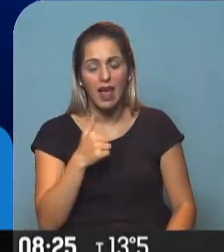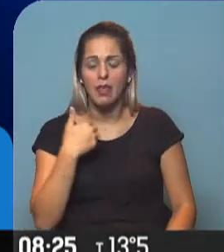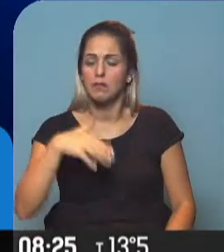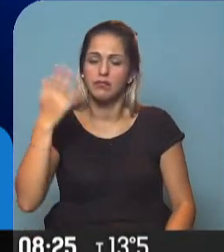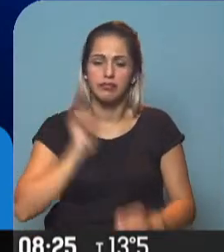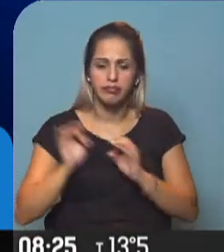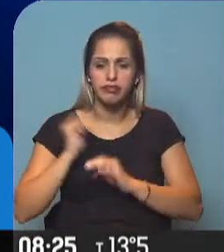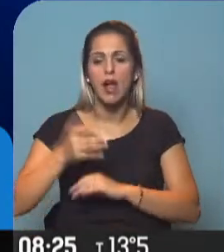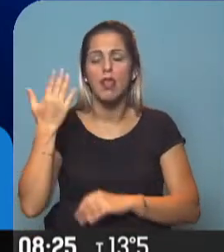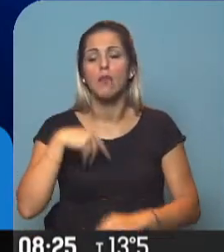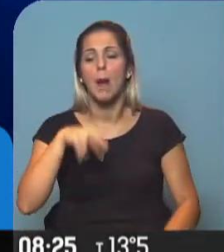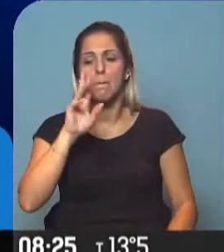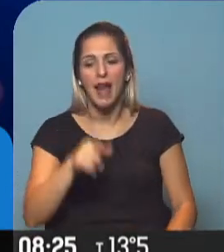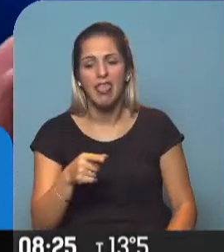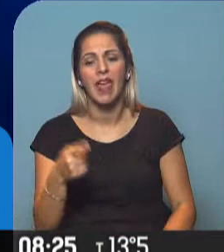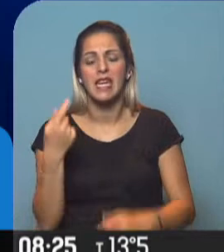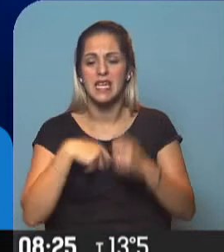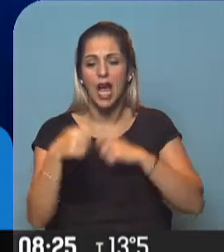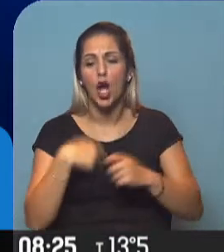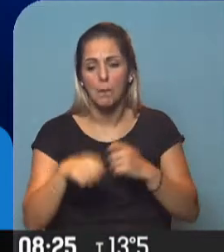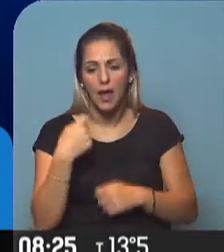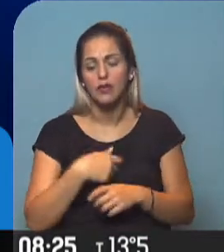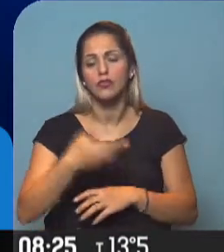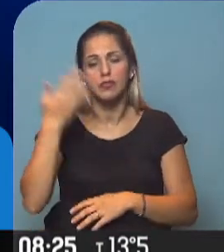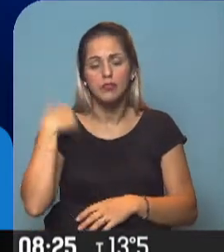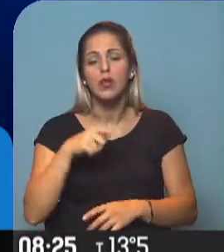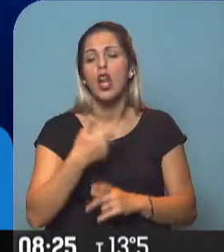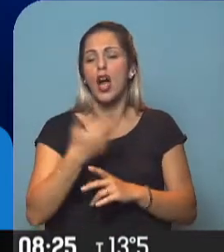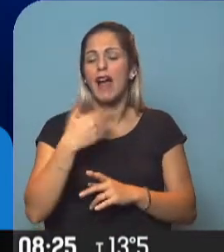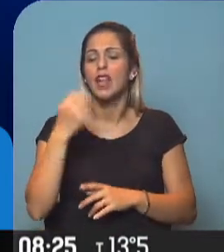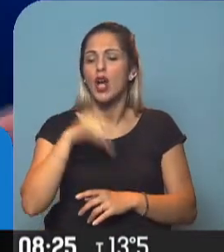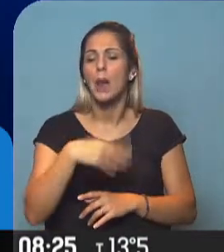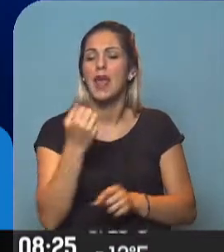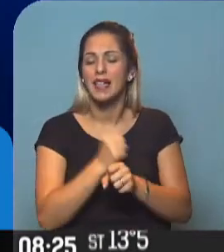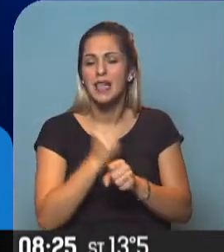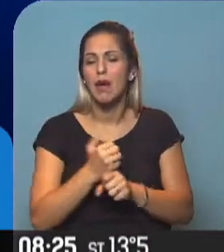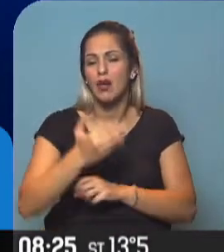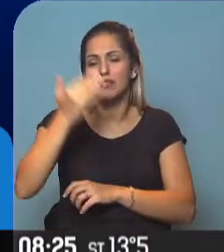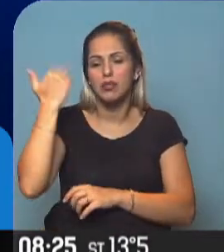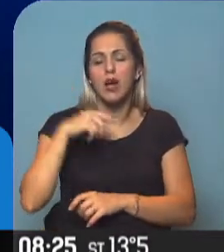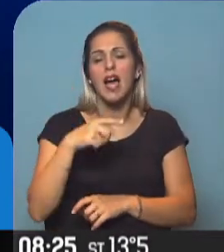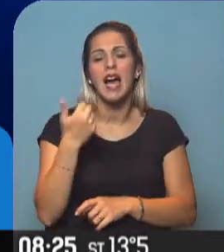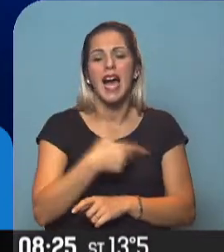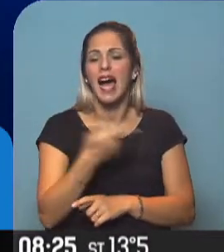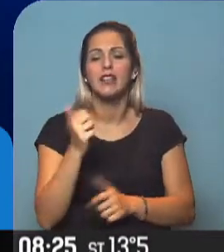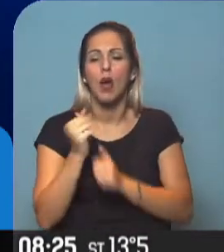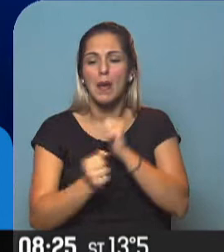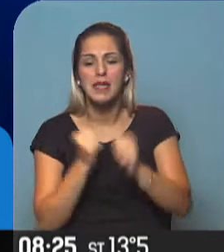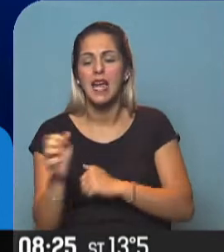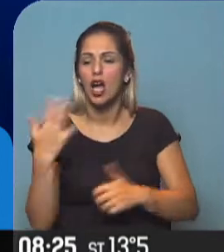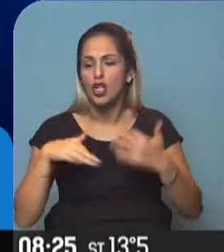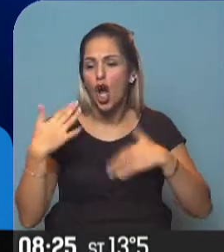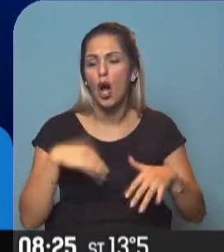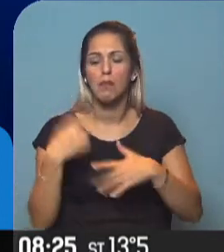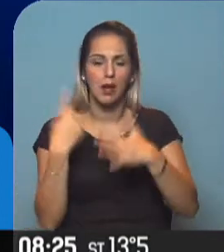comercios este los los que habían los trabajos que había en esa época en ese porque había industria textil no había